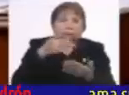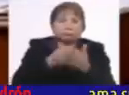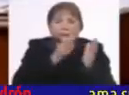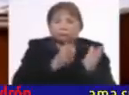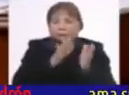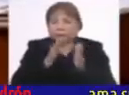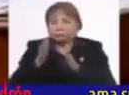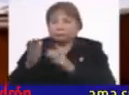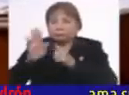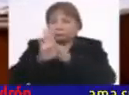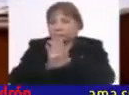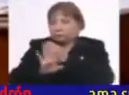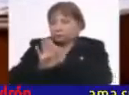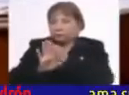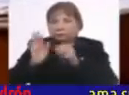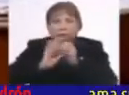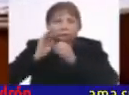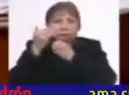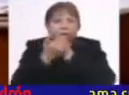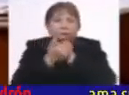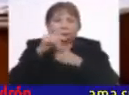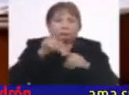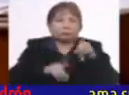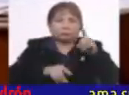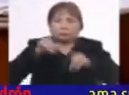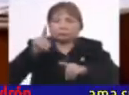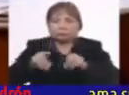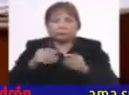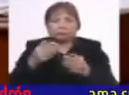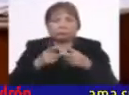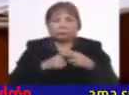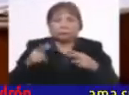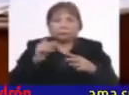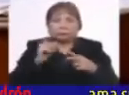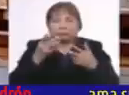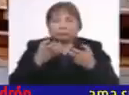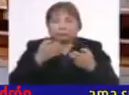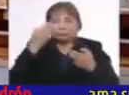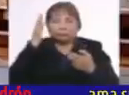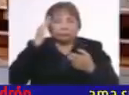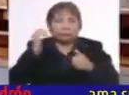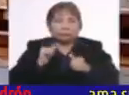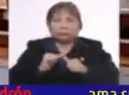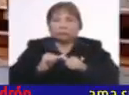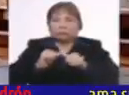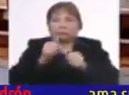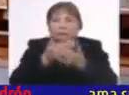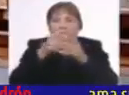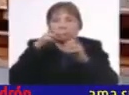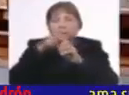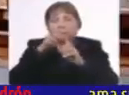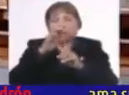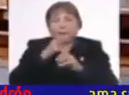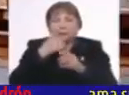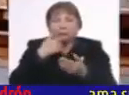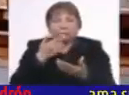procedimiento y está protegiendo o jim cubriendo algunos a los prófugos y no quiere que se continúa con la investigación no